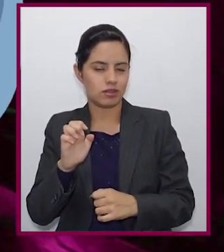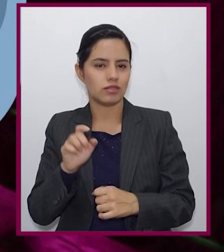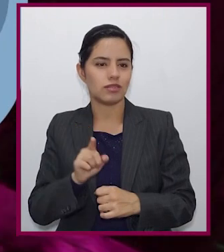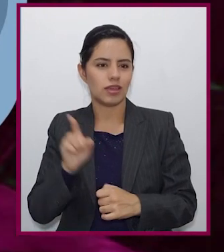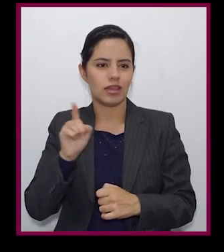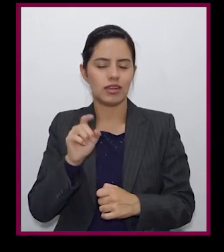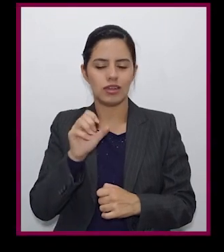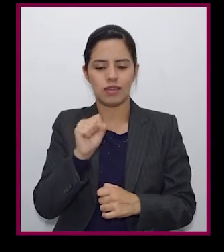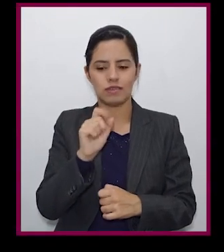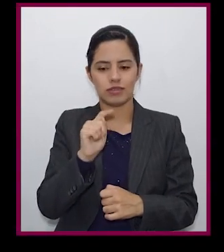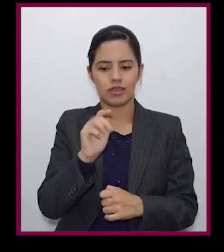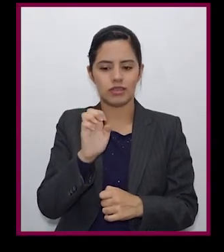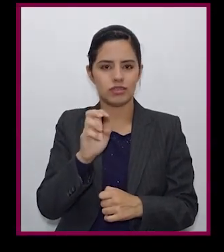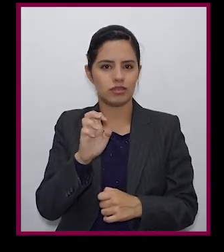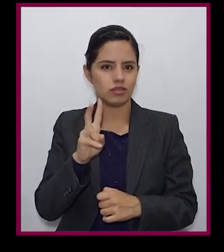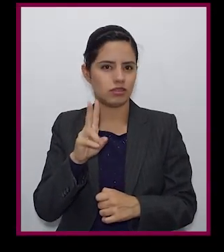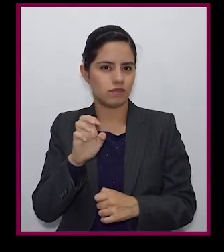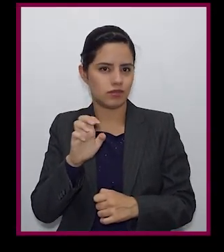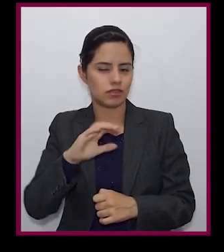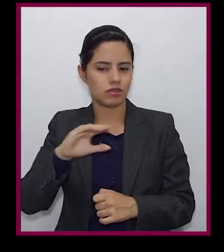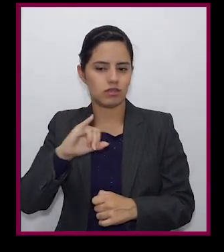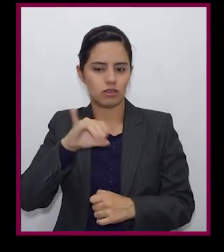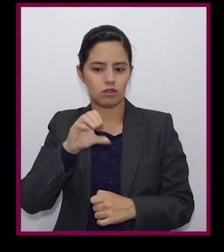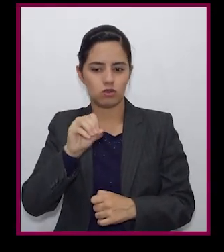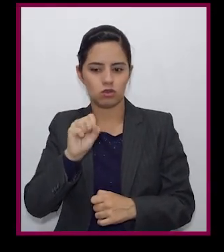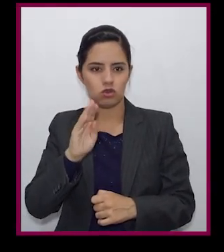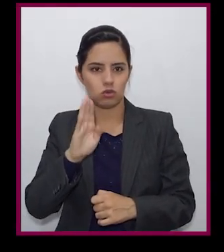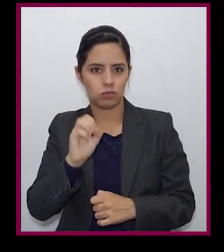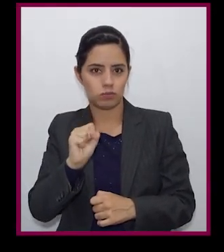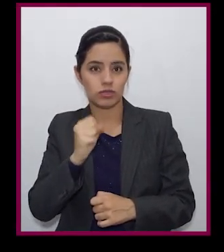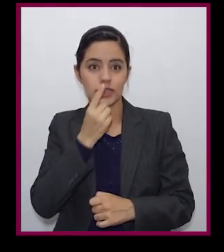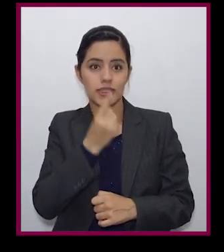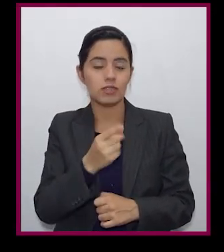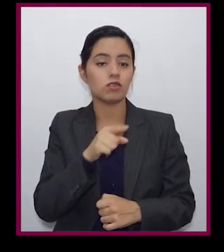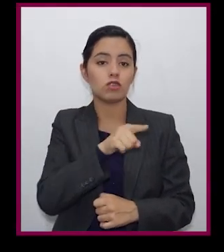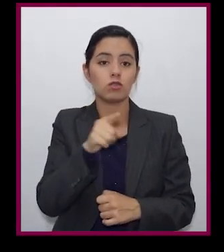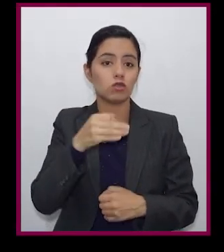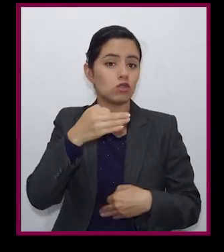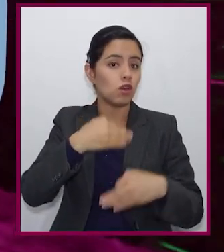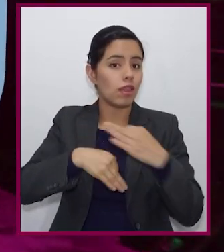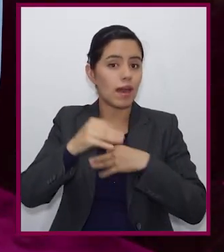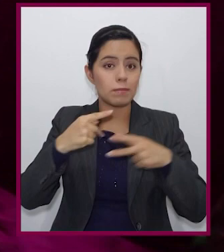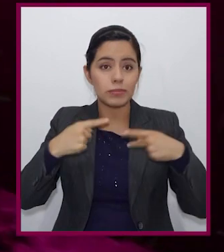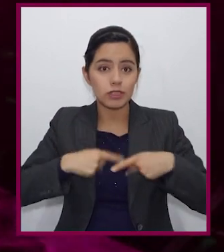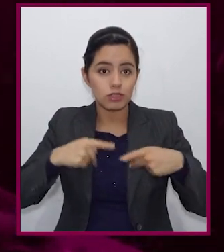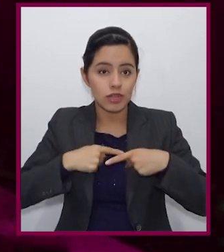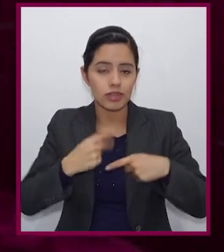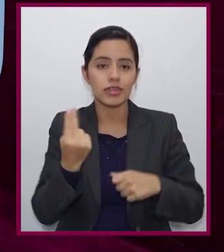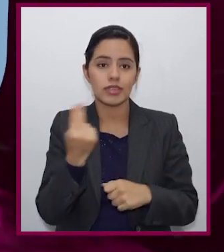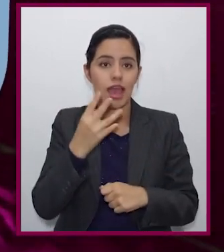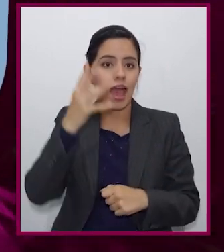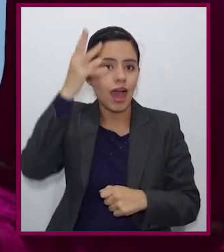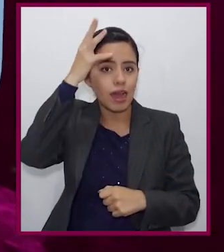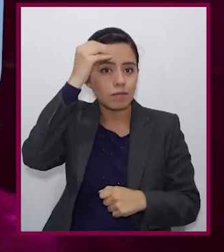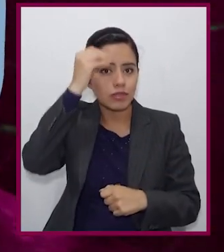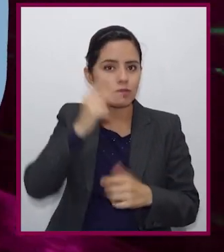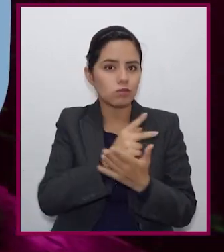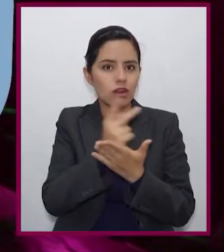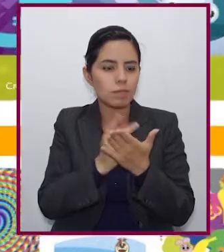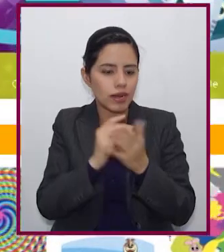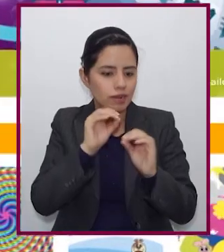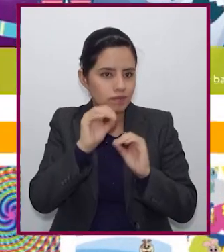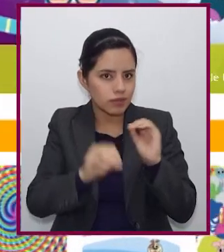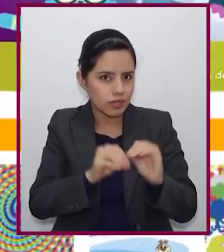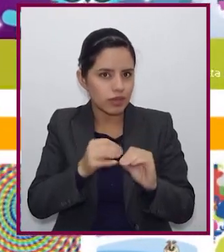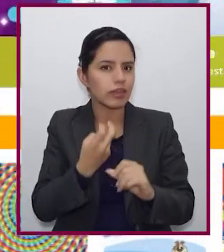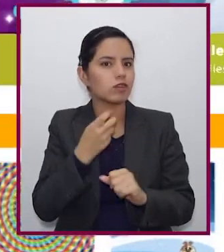argumentó, todo el mundo en el país podría o debería aprender a cómo programar. Te enseña a pensar. Y por otro lado, también hay un